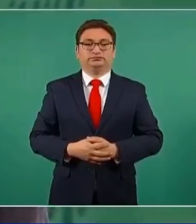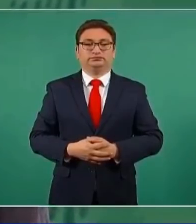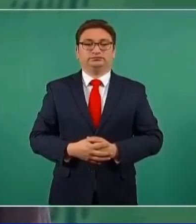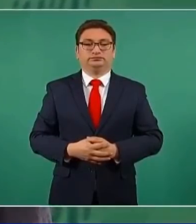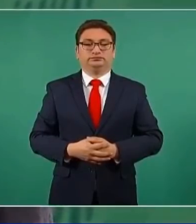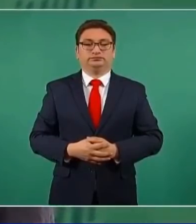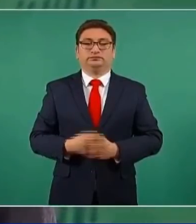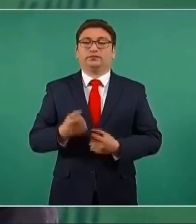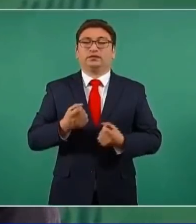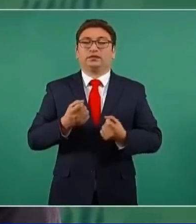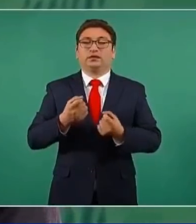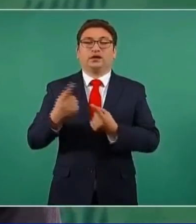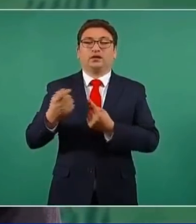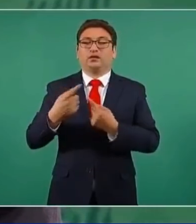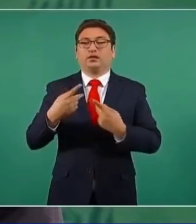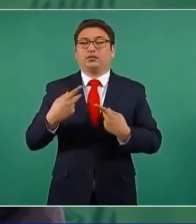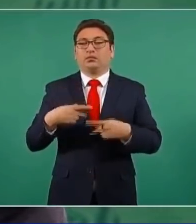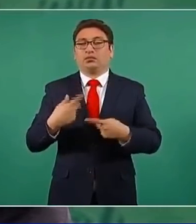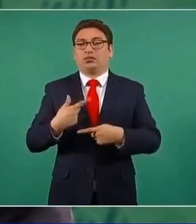compren bots,